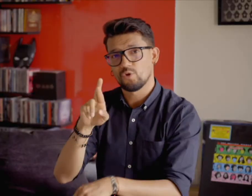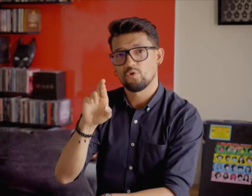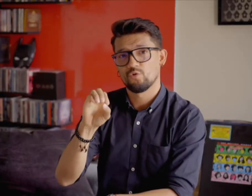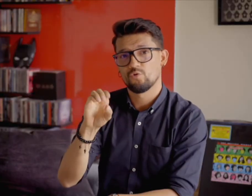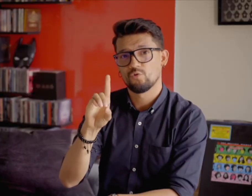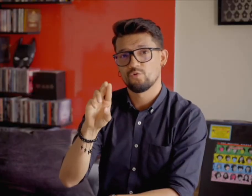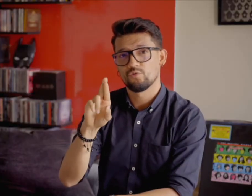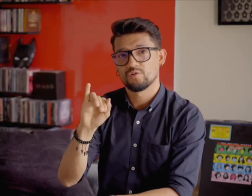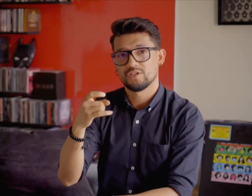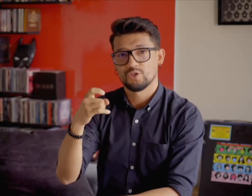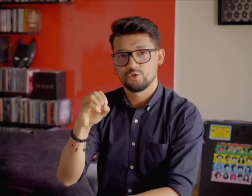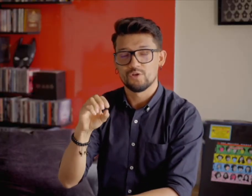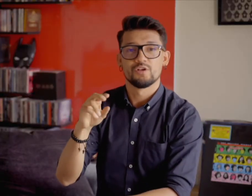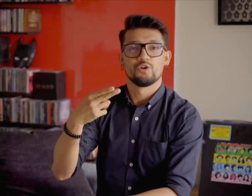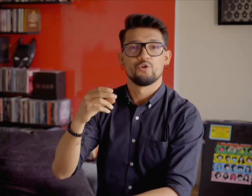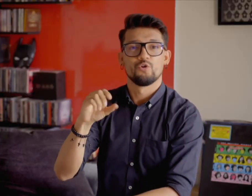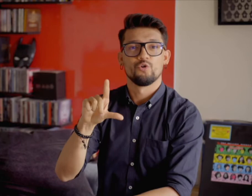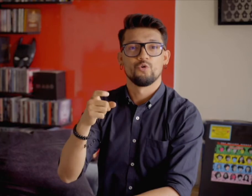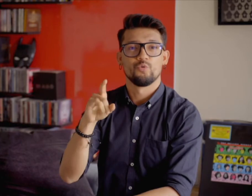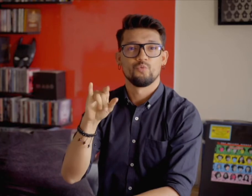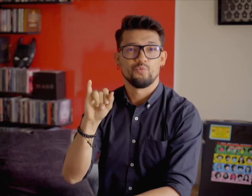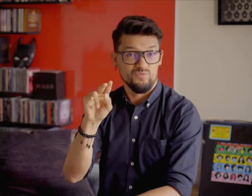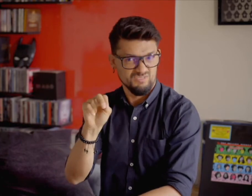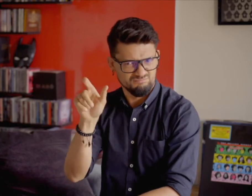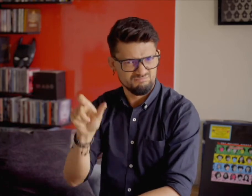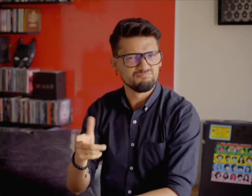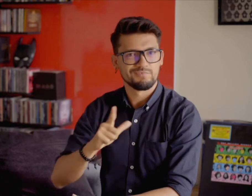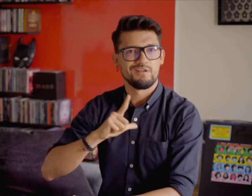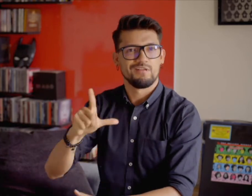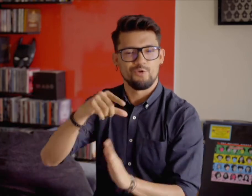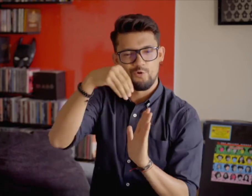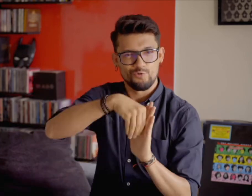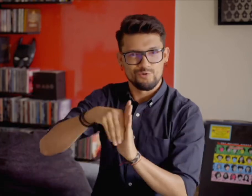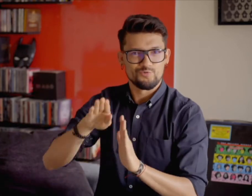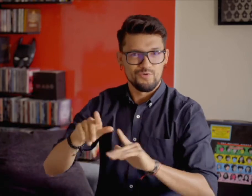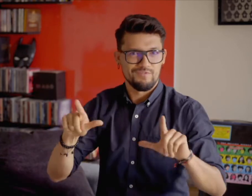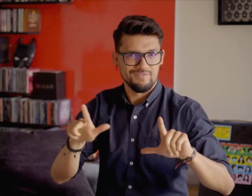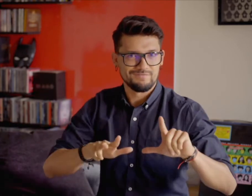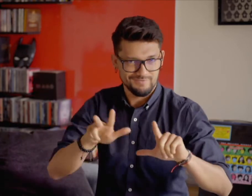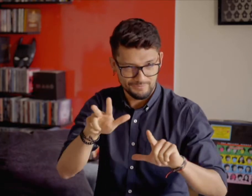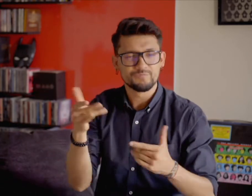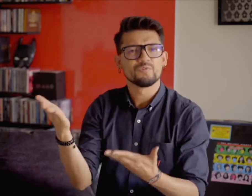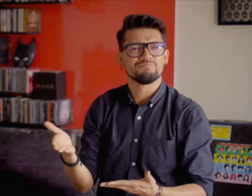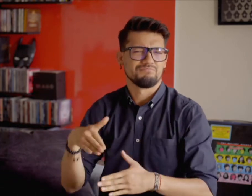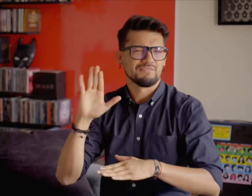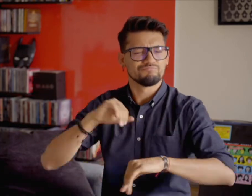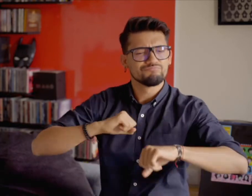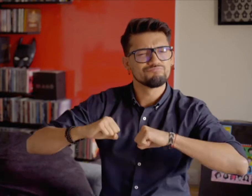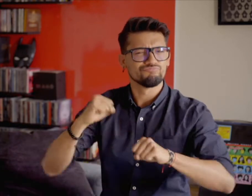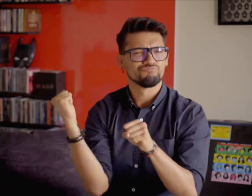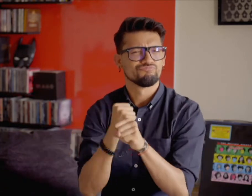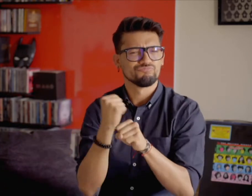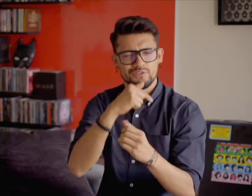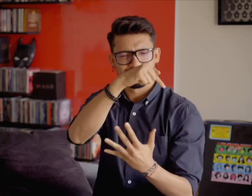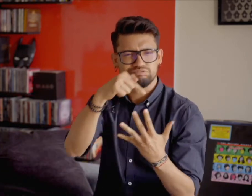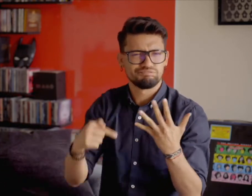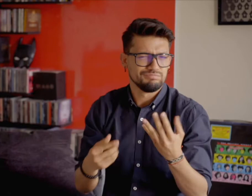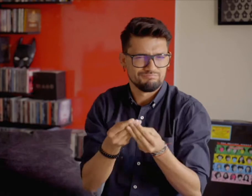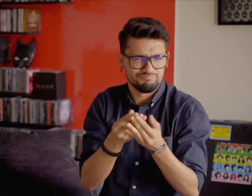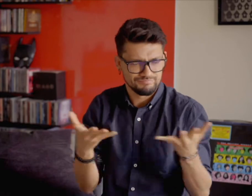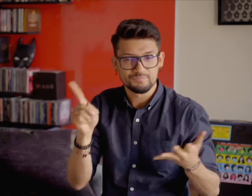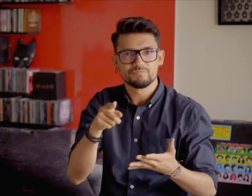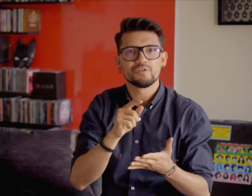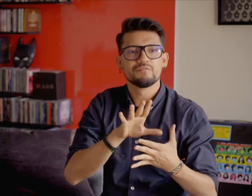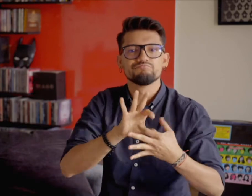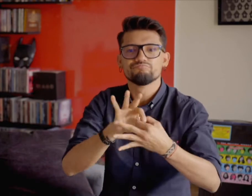Rodrigo Holguín es el líder de contenidos de Canal 13 y es quien se encarga, entre otras muchas tareas, de coordinar y